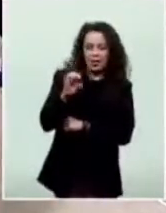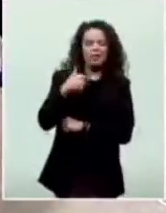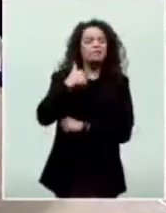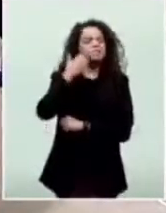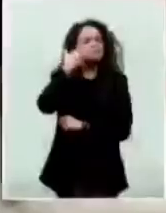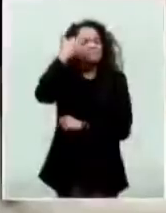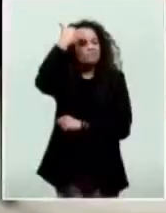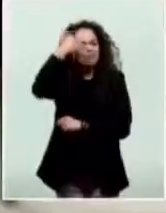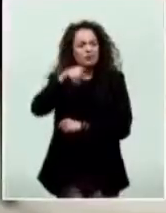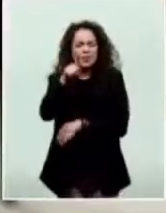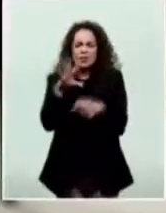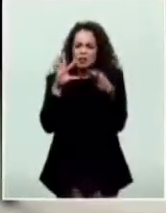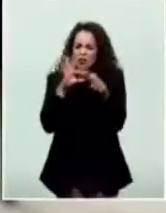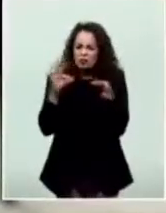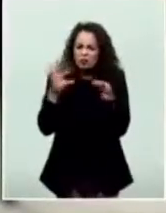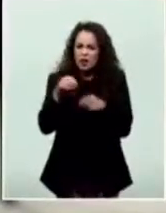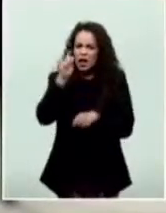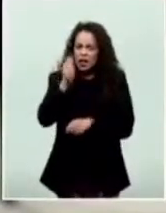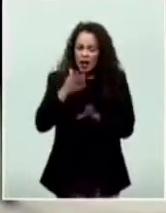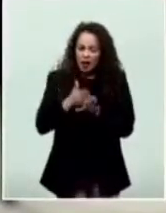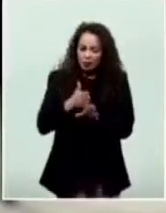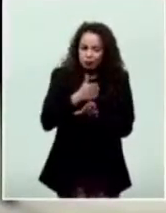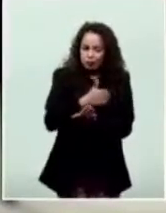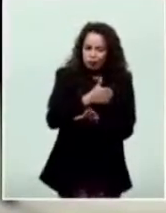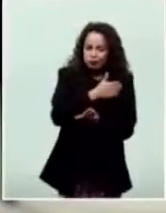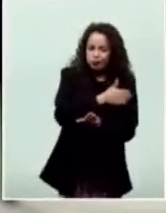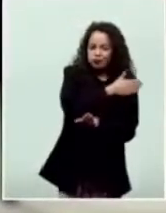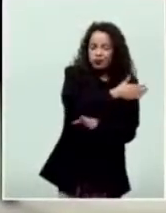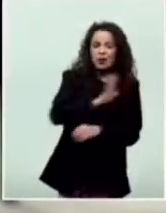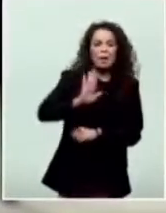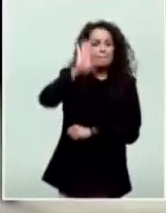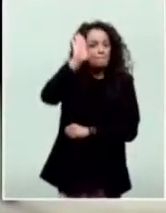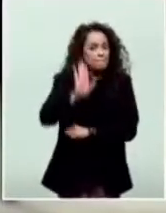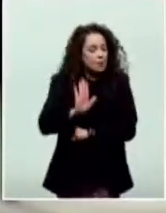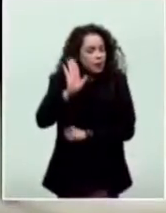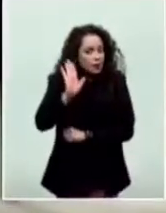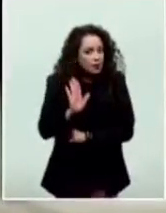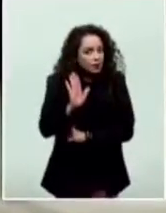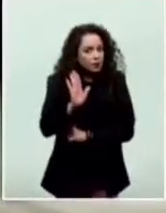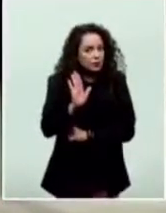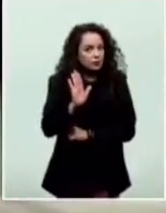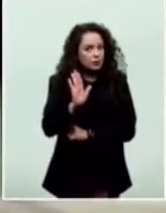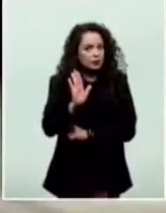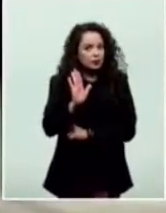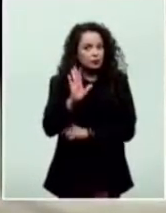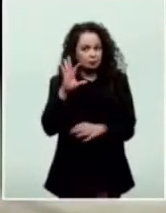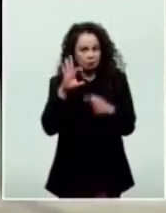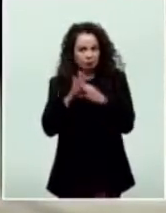que habla de los precedentes que pareciera que pudieran sentarse, más o menos,